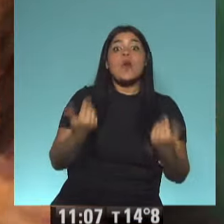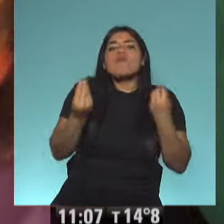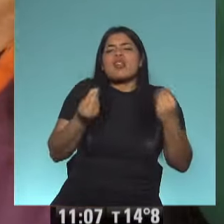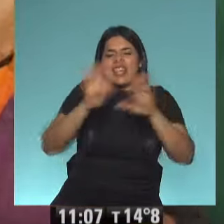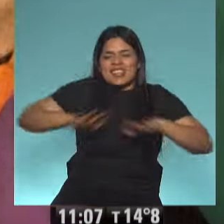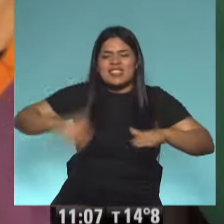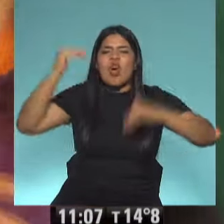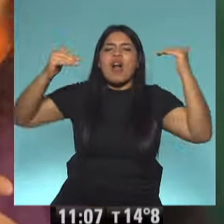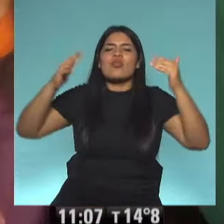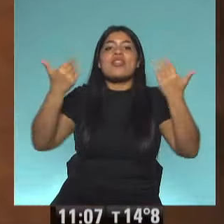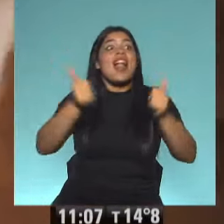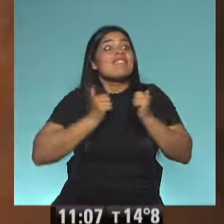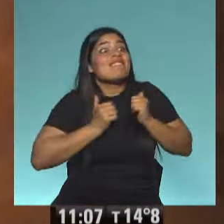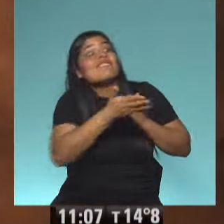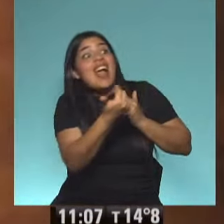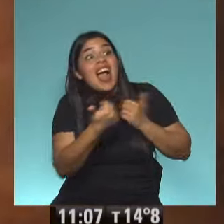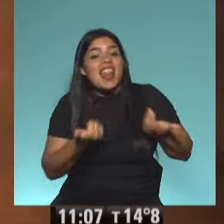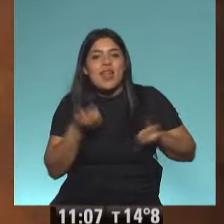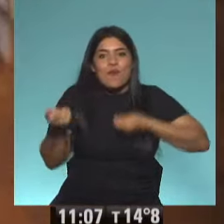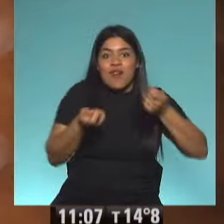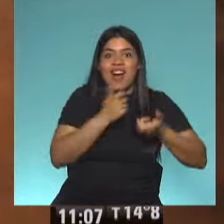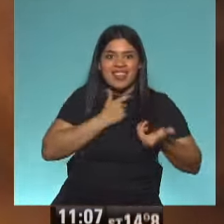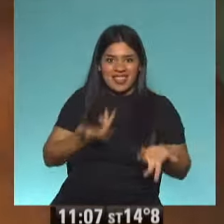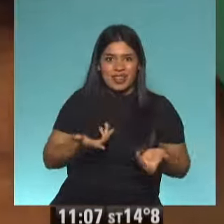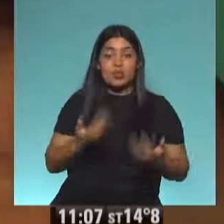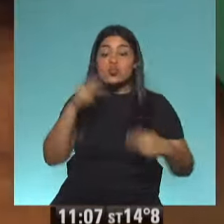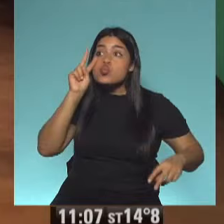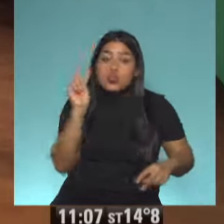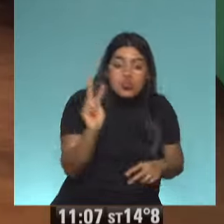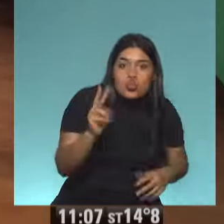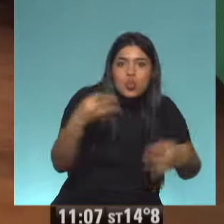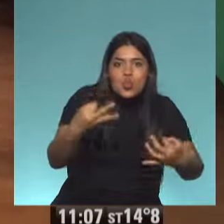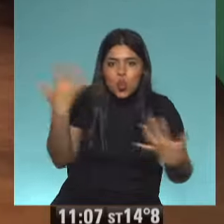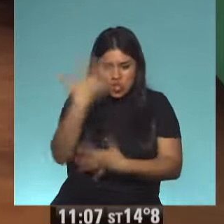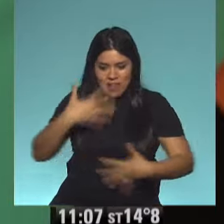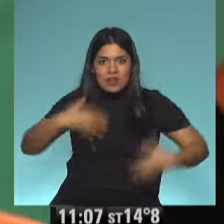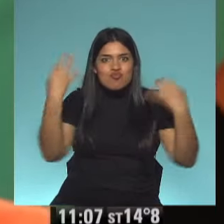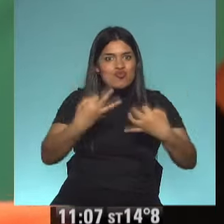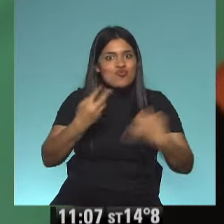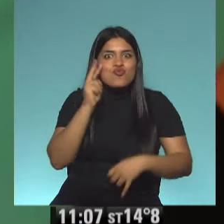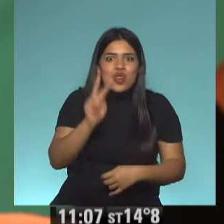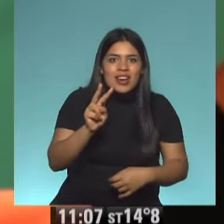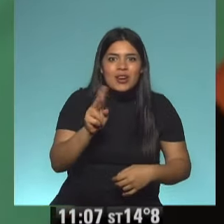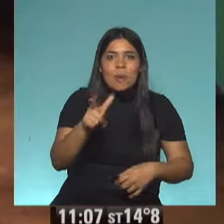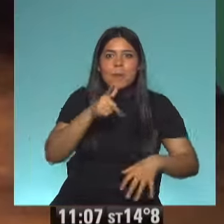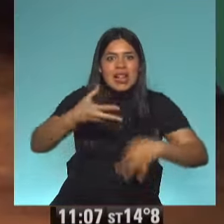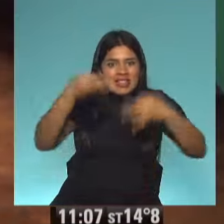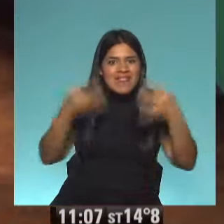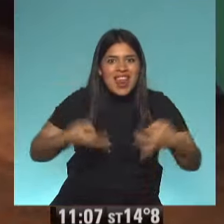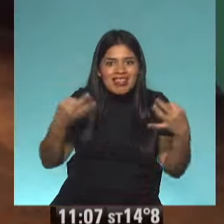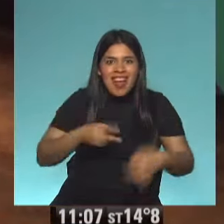lo esperan para bailar. ¡Mirá! ¡Qué buen disfraz! Parece de